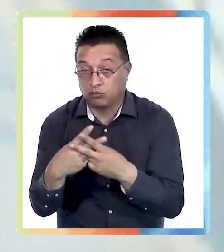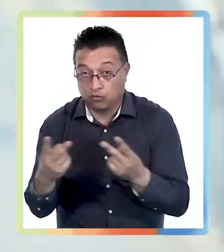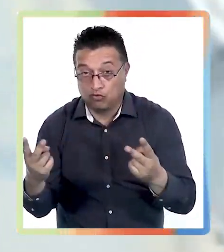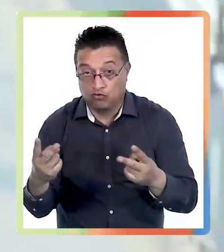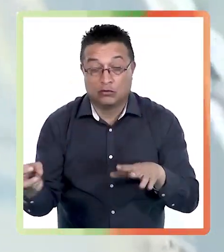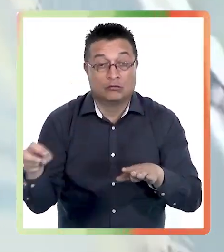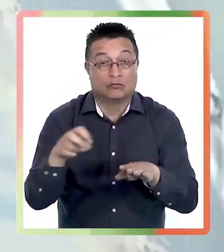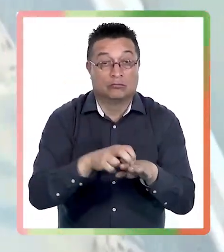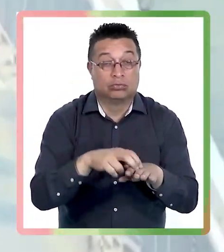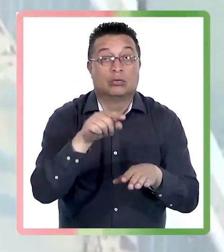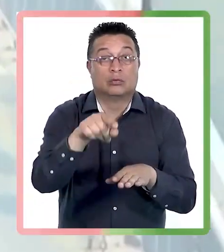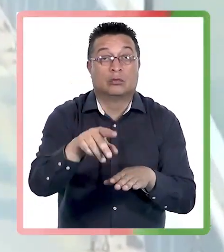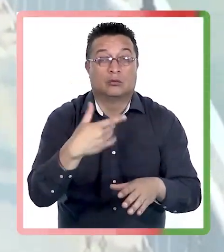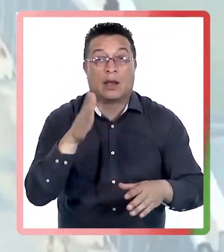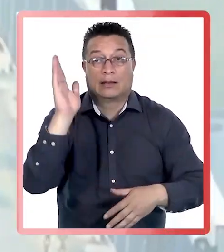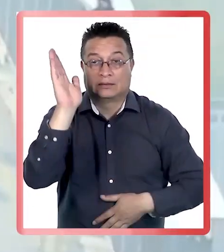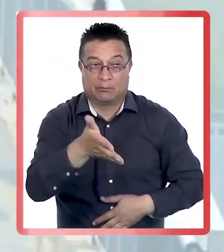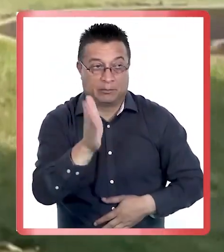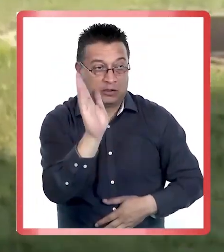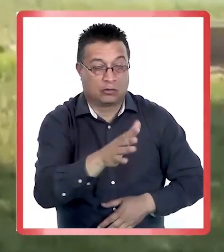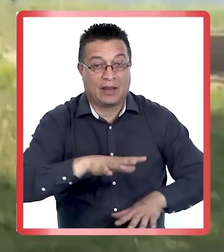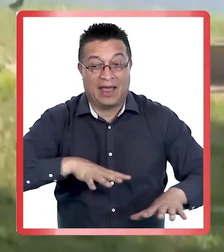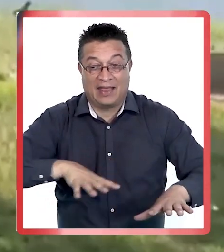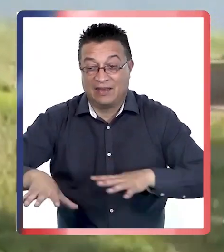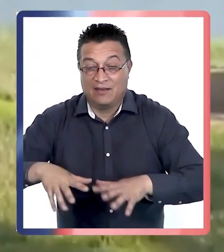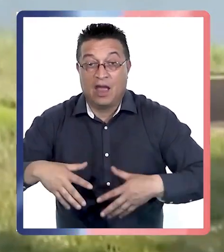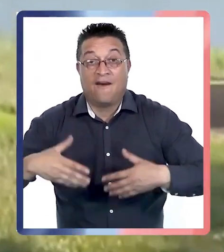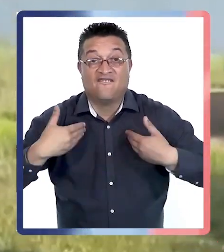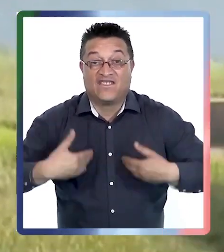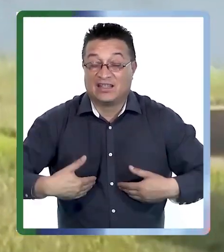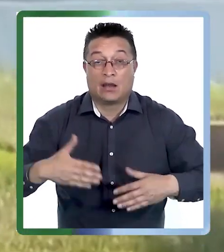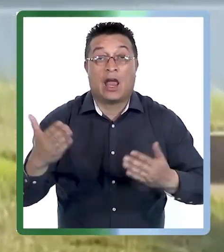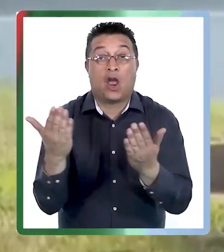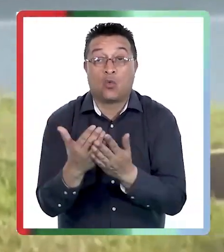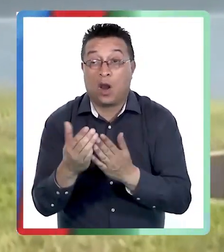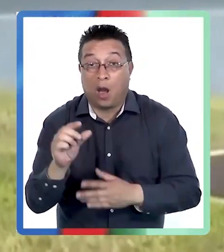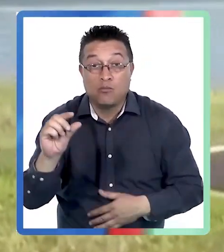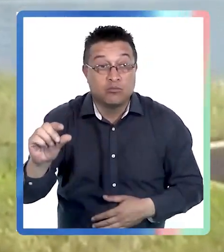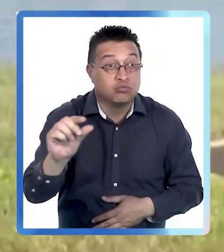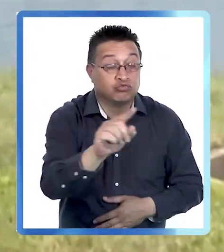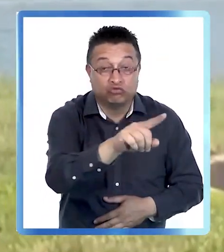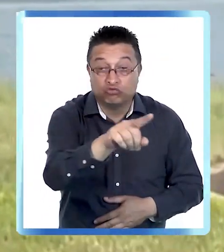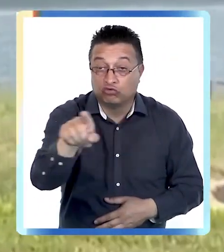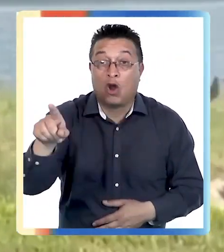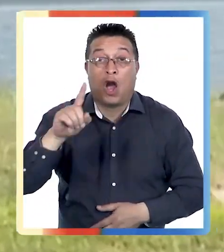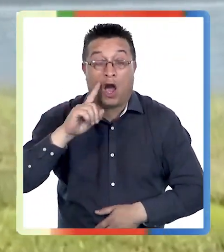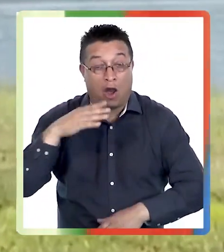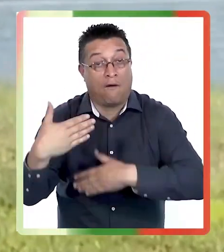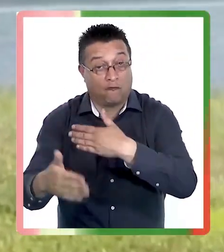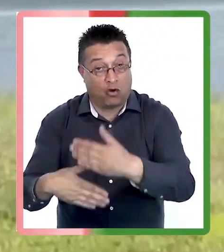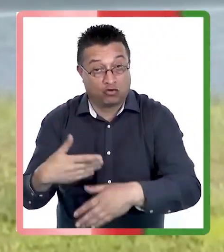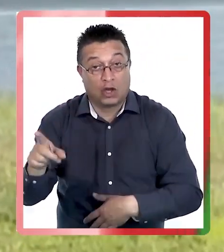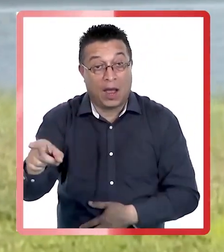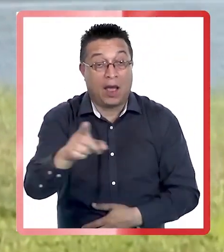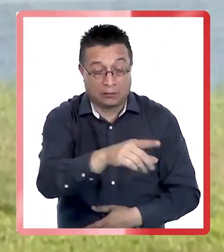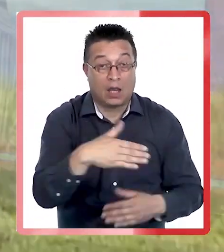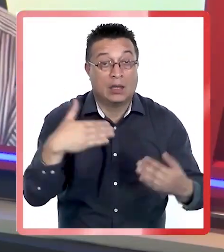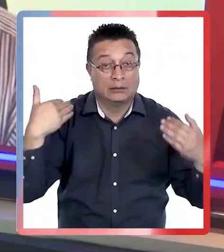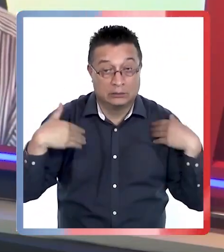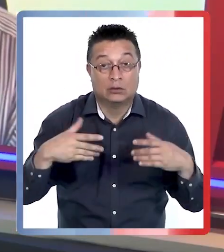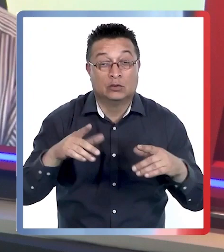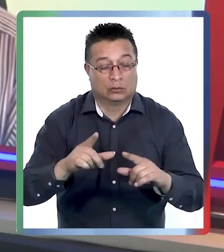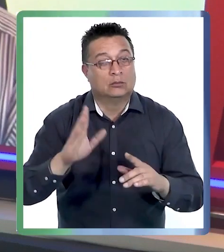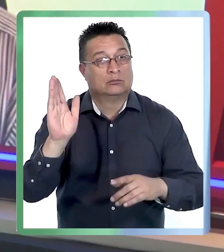público, en la suspensión de la actividad física de los pocos colegios que hay y están en